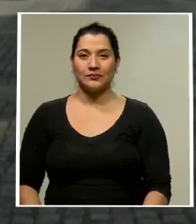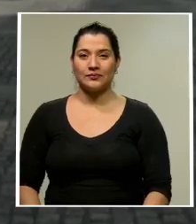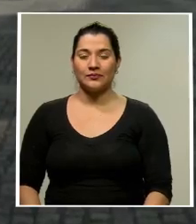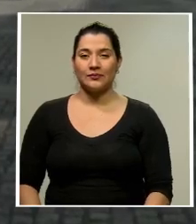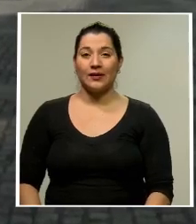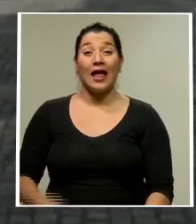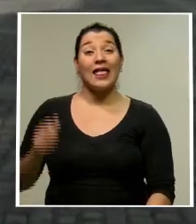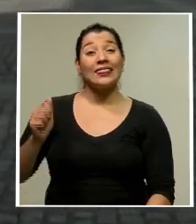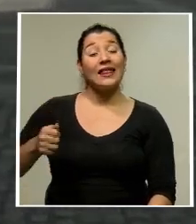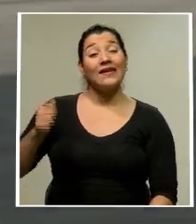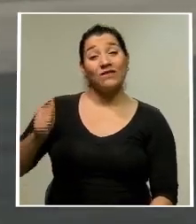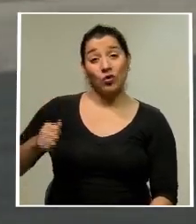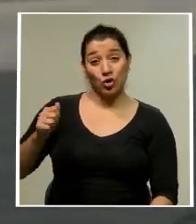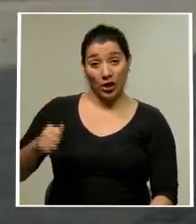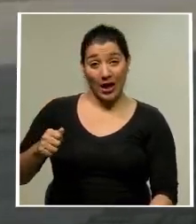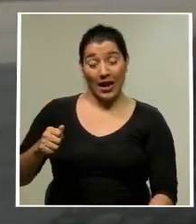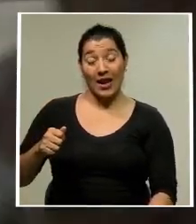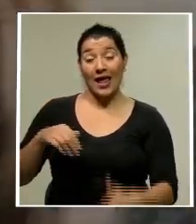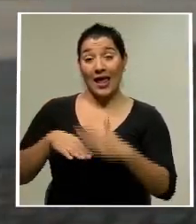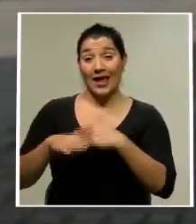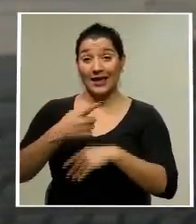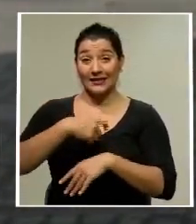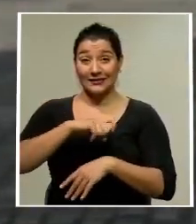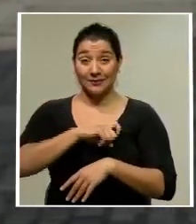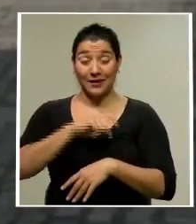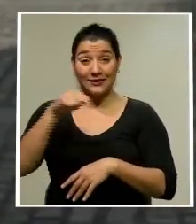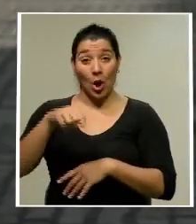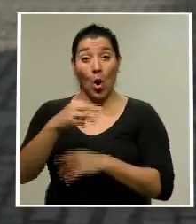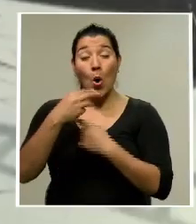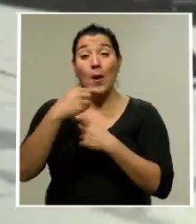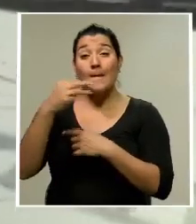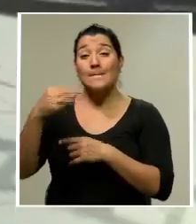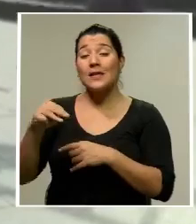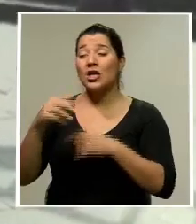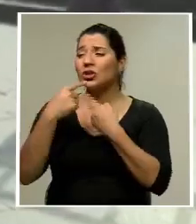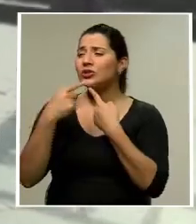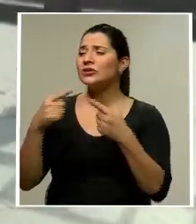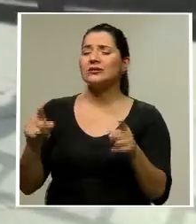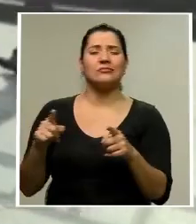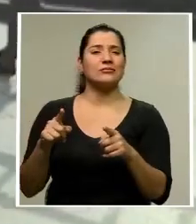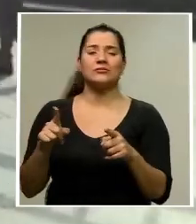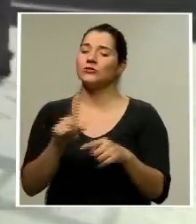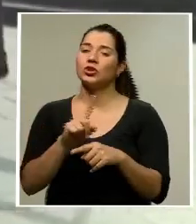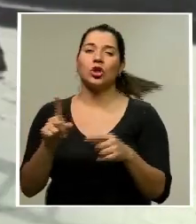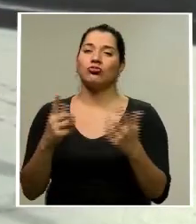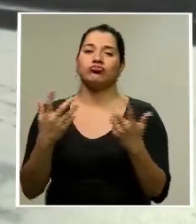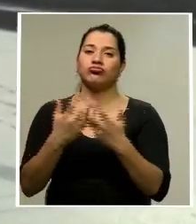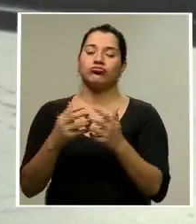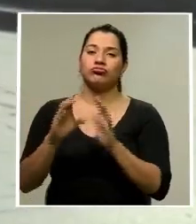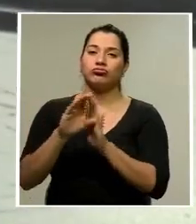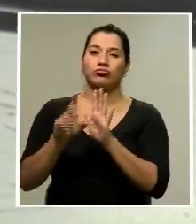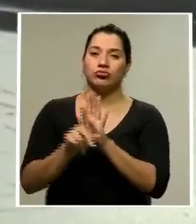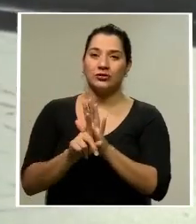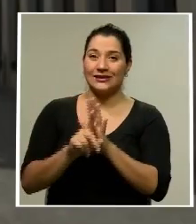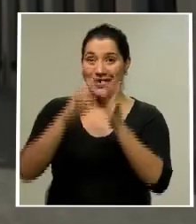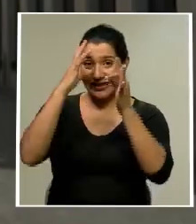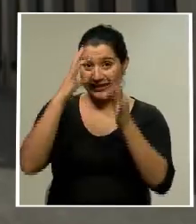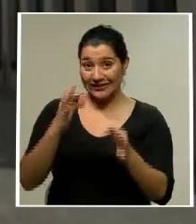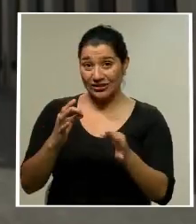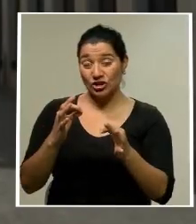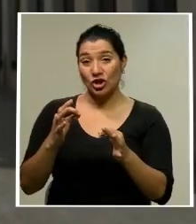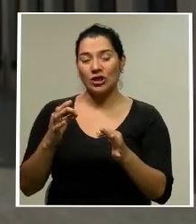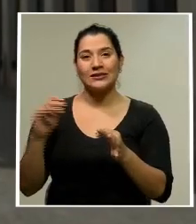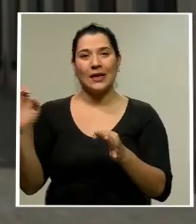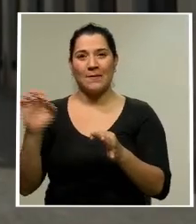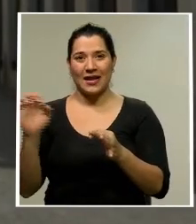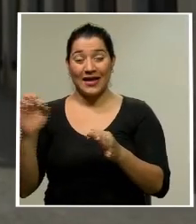El Tribunal Constitucional de España declaró este miércoles inconstitucionales las medidas bajo el primer estado de alarma, decretado por el